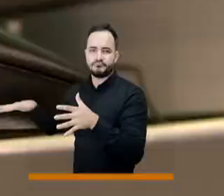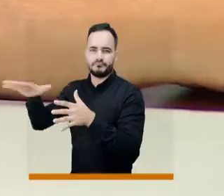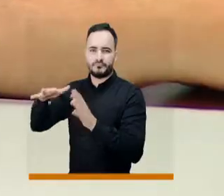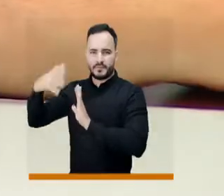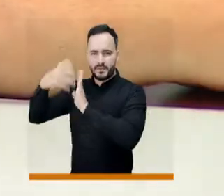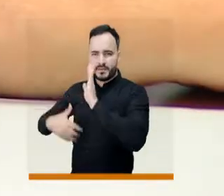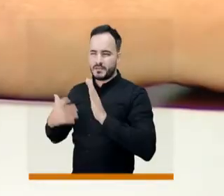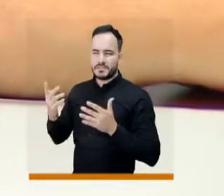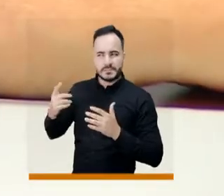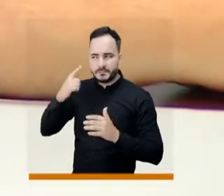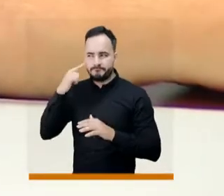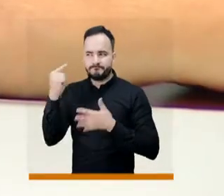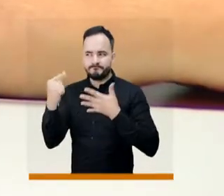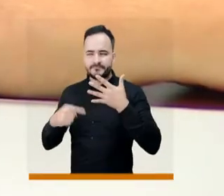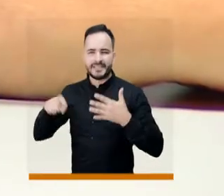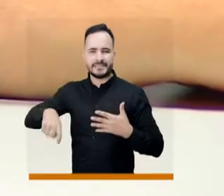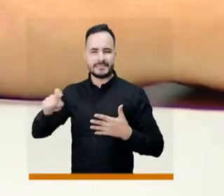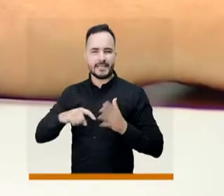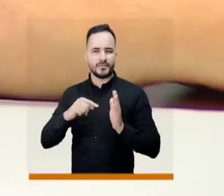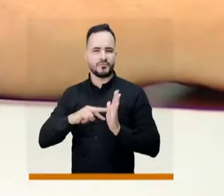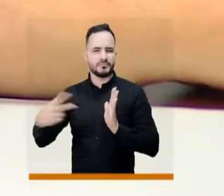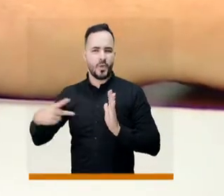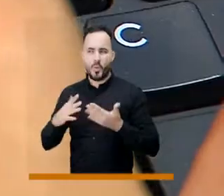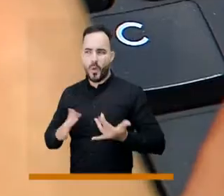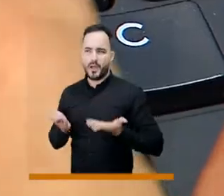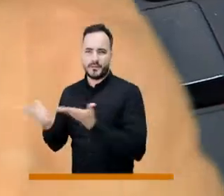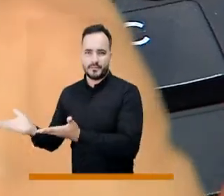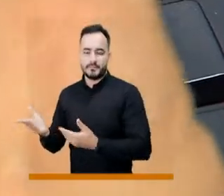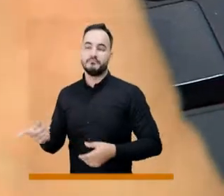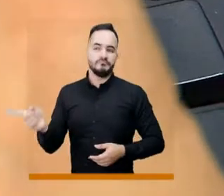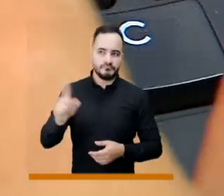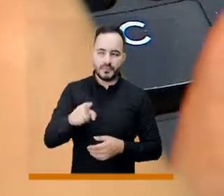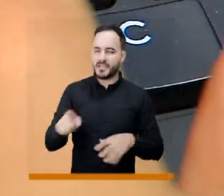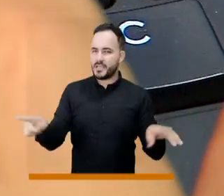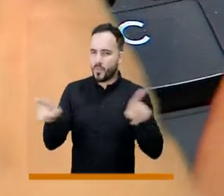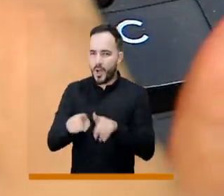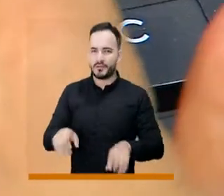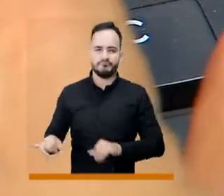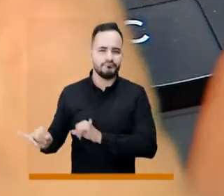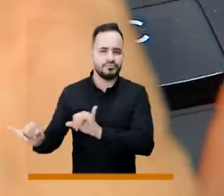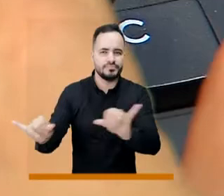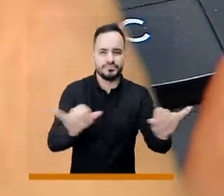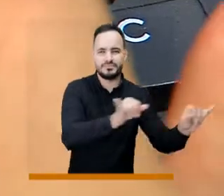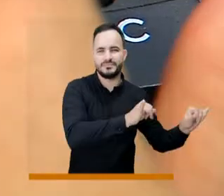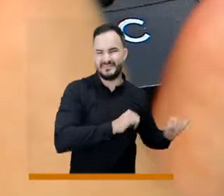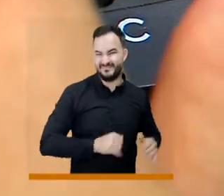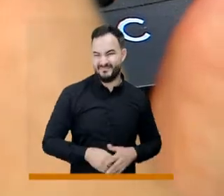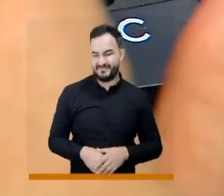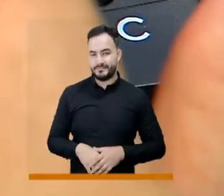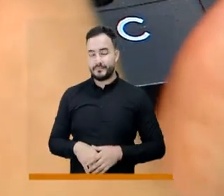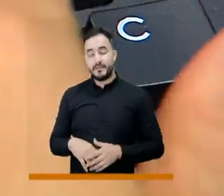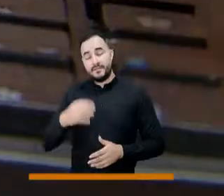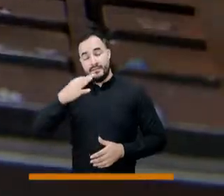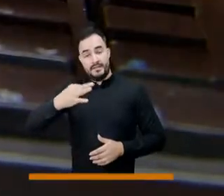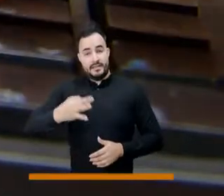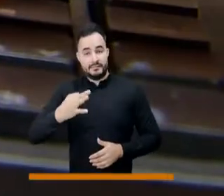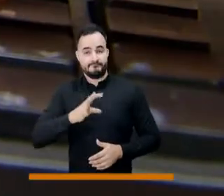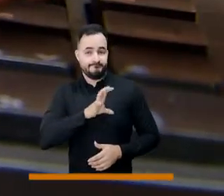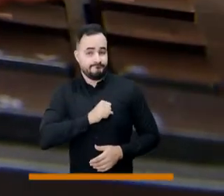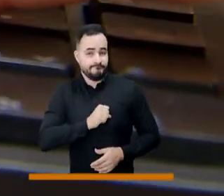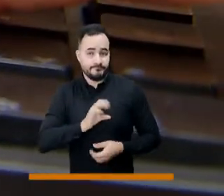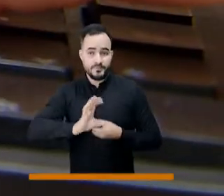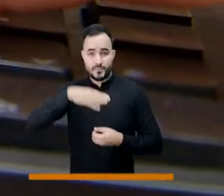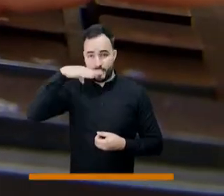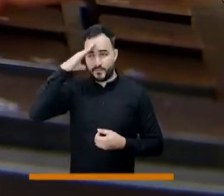muy importante de cuáles son las debilidades, en qué tipo de dispositivos, por ejemplo, tendrá que implementarse en esas